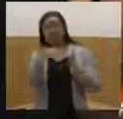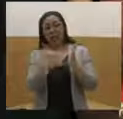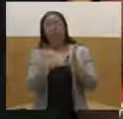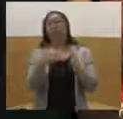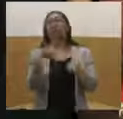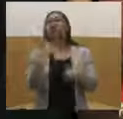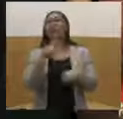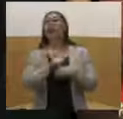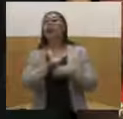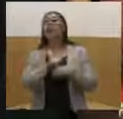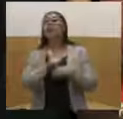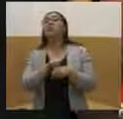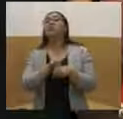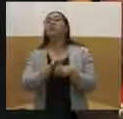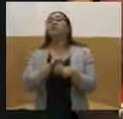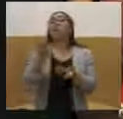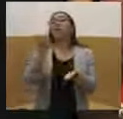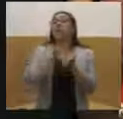claridad porque